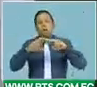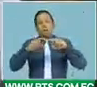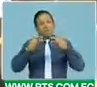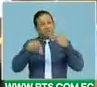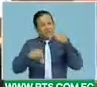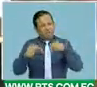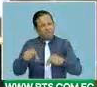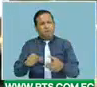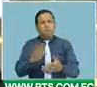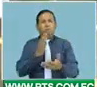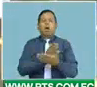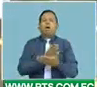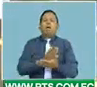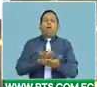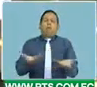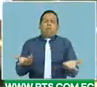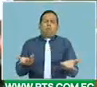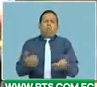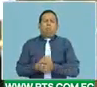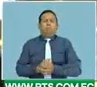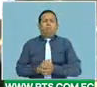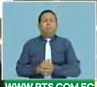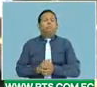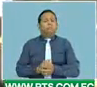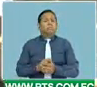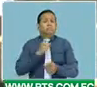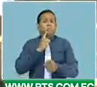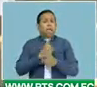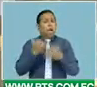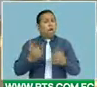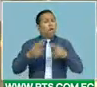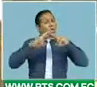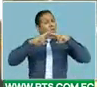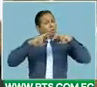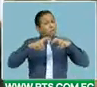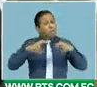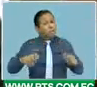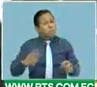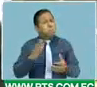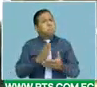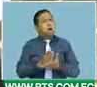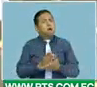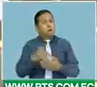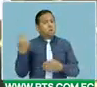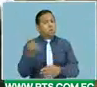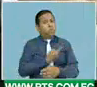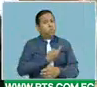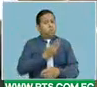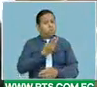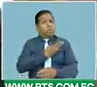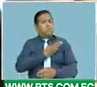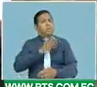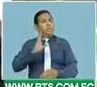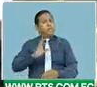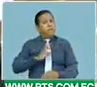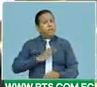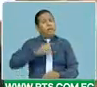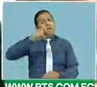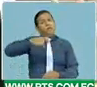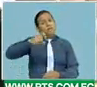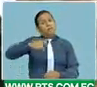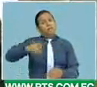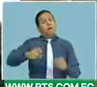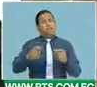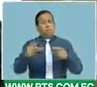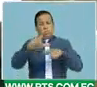científicos. La investigación está seriamente afectada. Somos una universidad técnica, necesitan laboratorios,